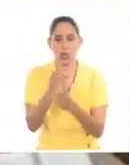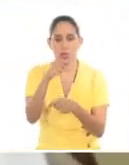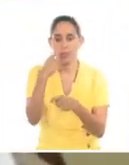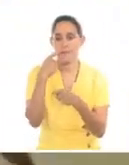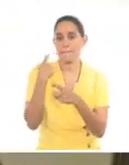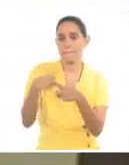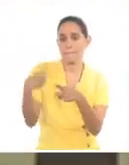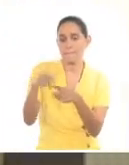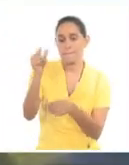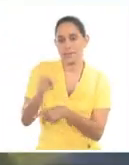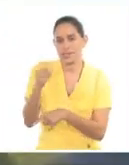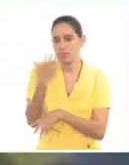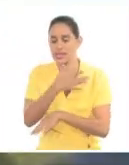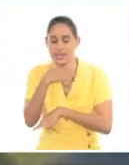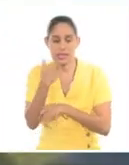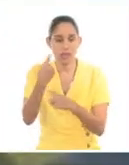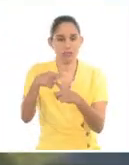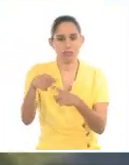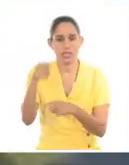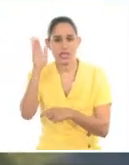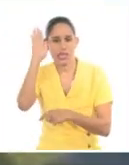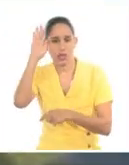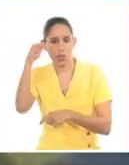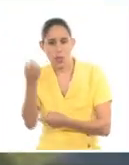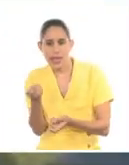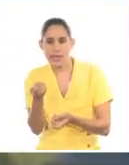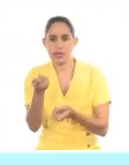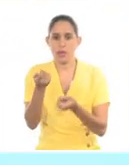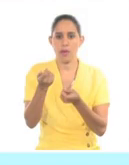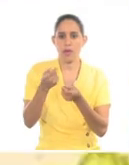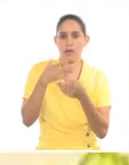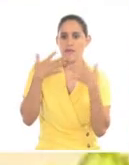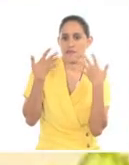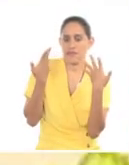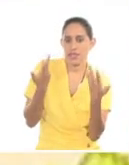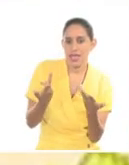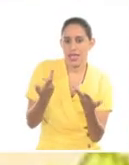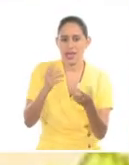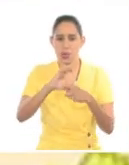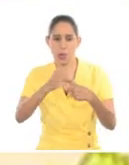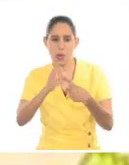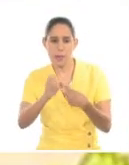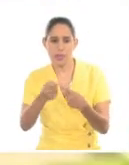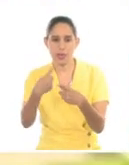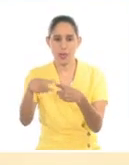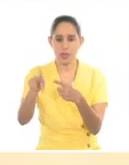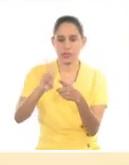personajes como el Pidio Valdés, Matojo o la memorable Chuncha.